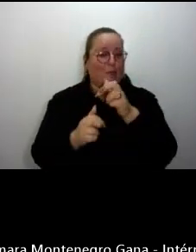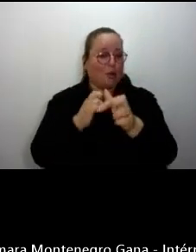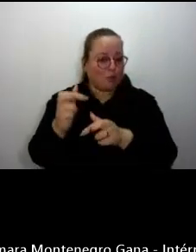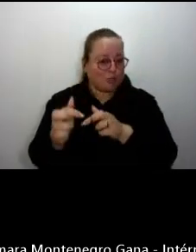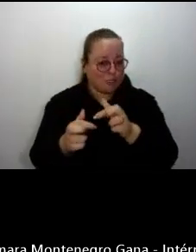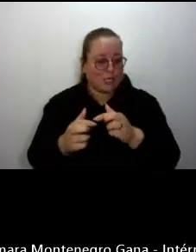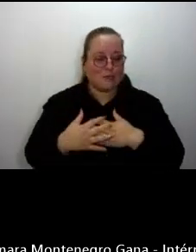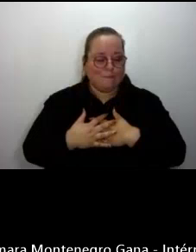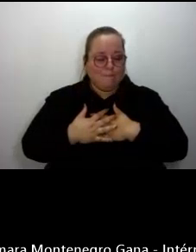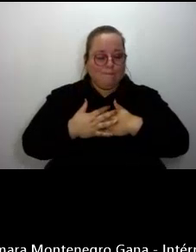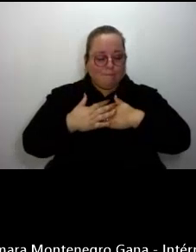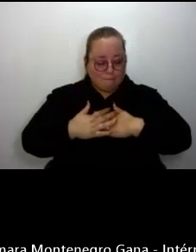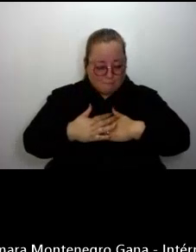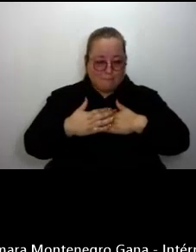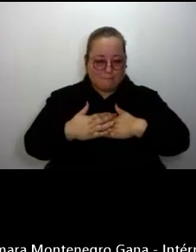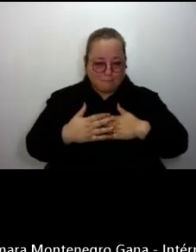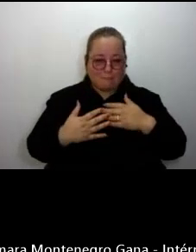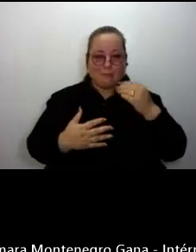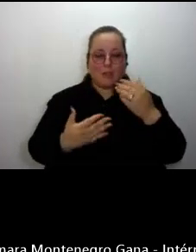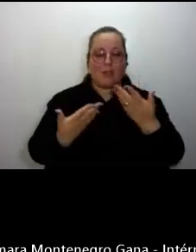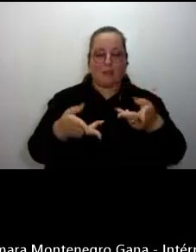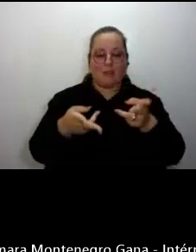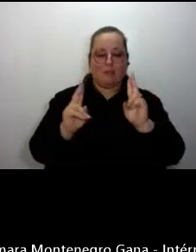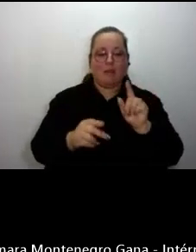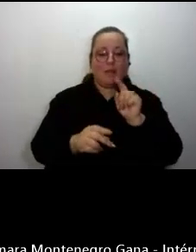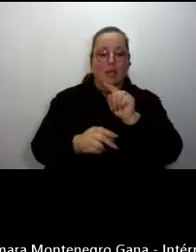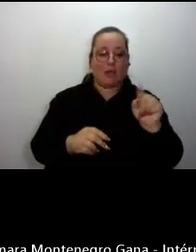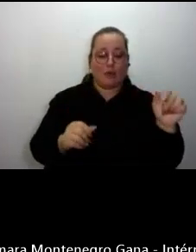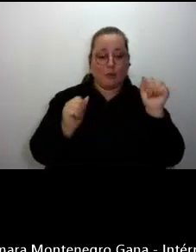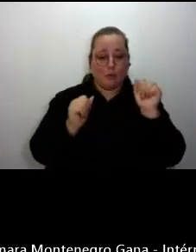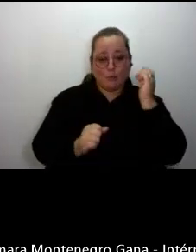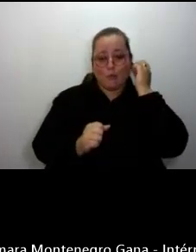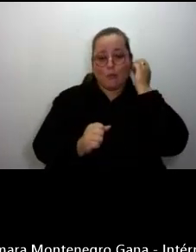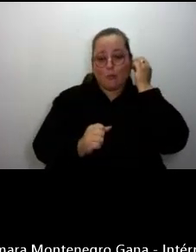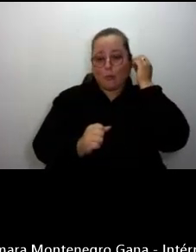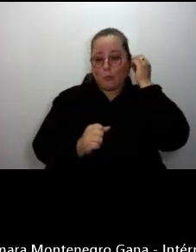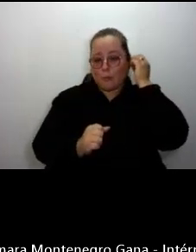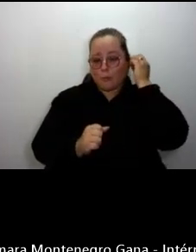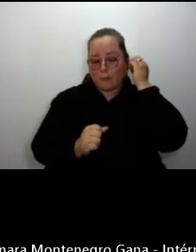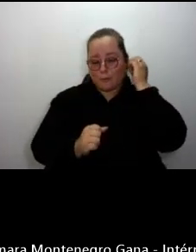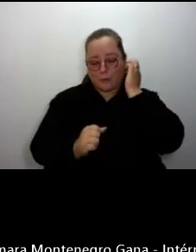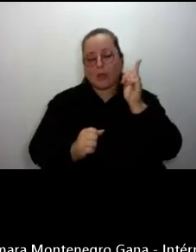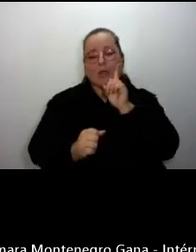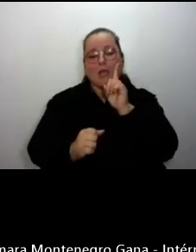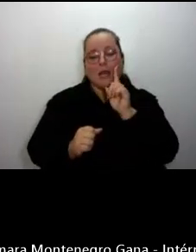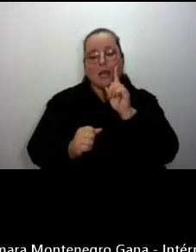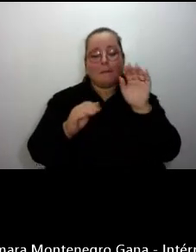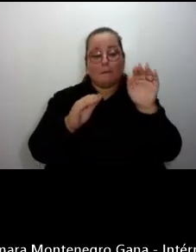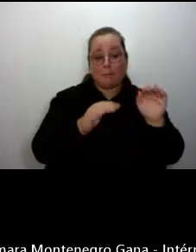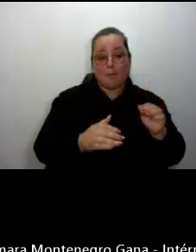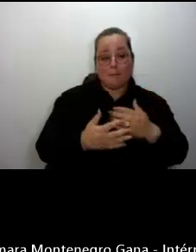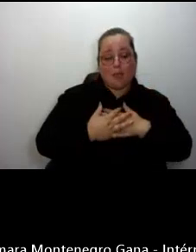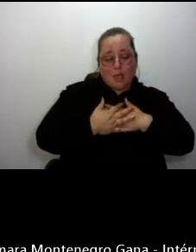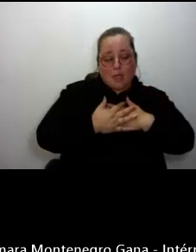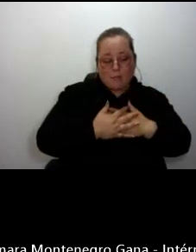emocional, va a permitir, ¿verdad?, si ellos son capaces de poder gestionar sus propias emociones, ¿verdad?,